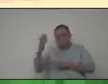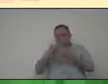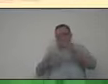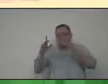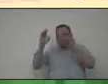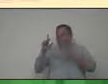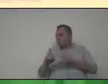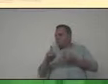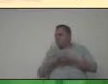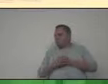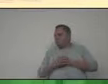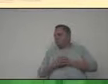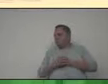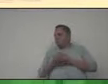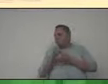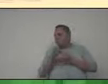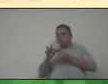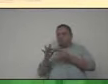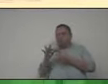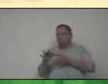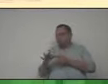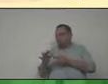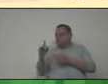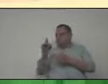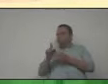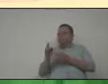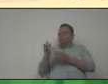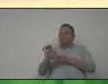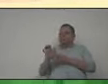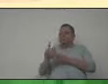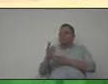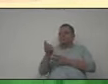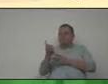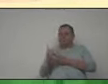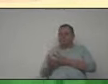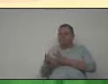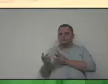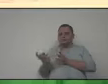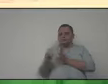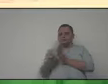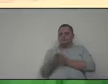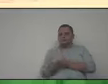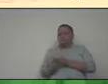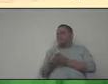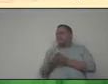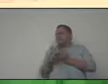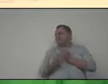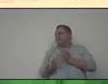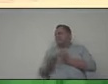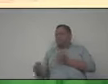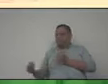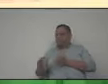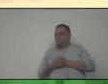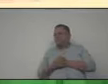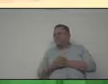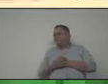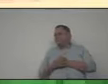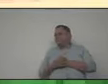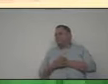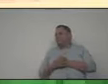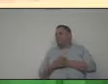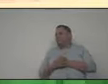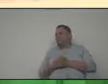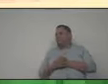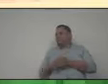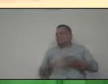todas las especialidades que se nos han quedado por fuera y las subespecialidades. Tenemos las represas que